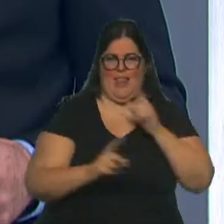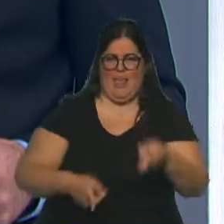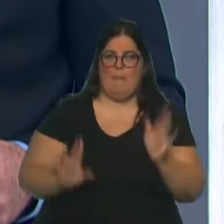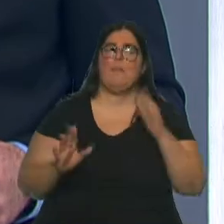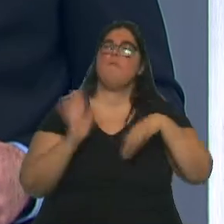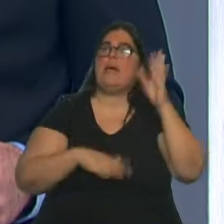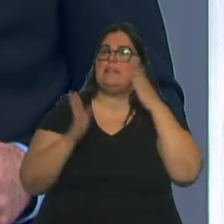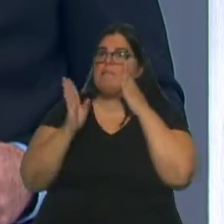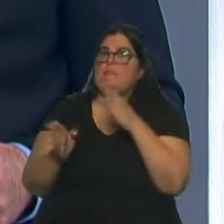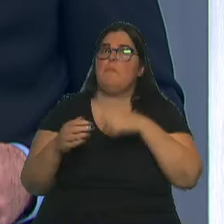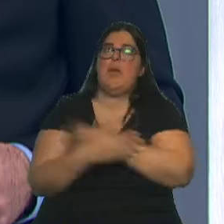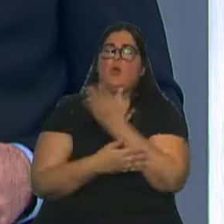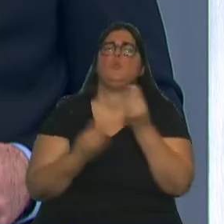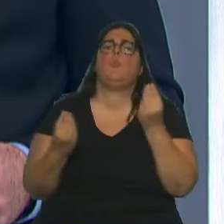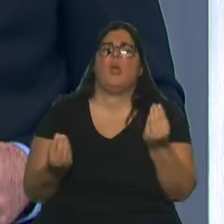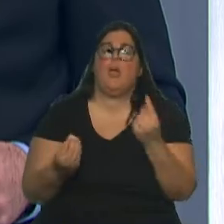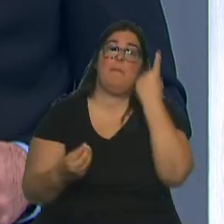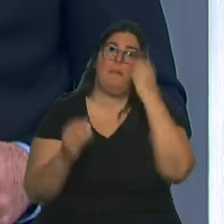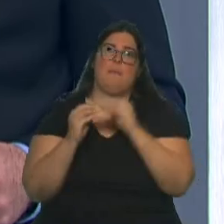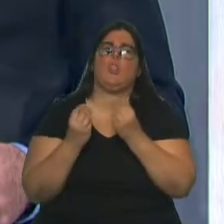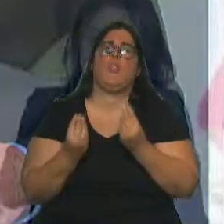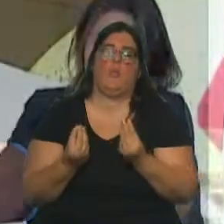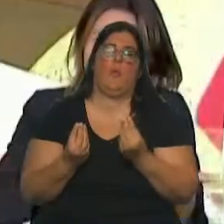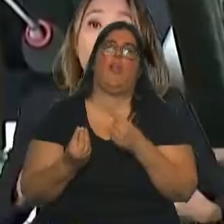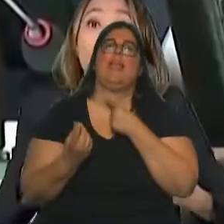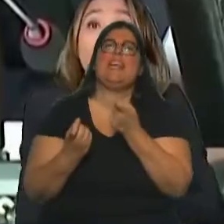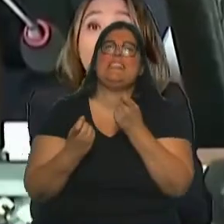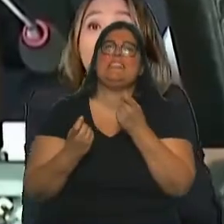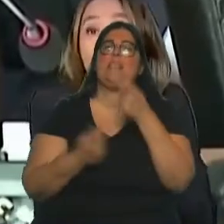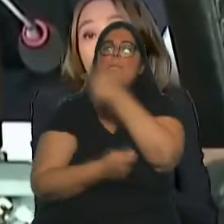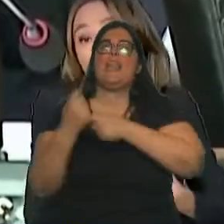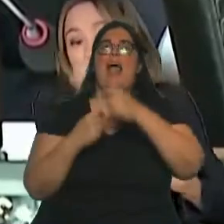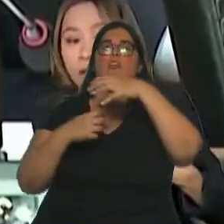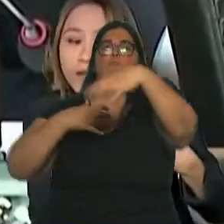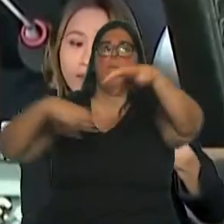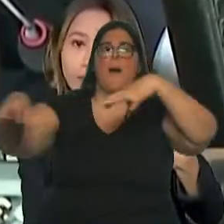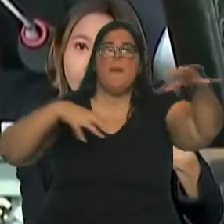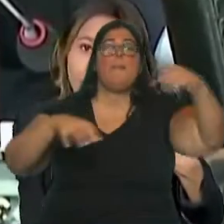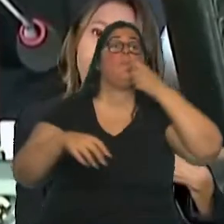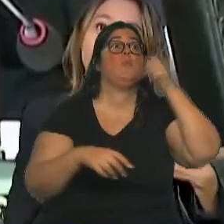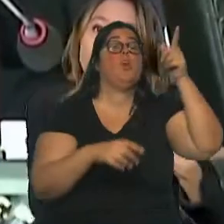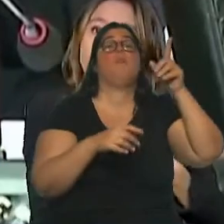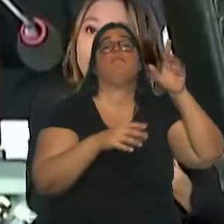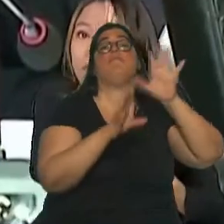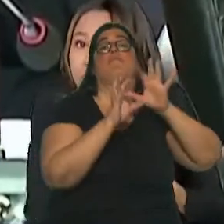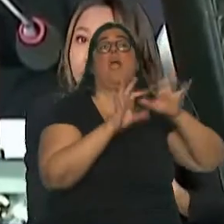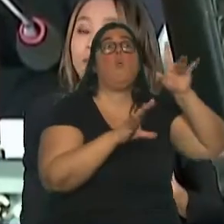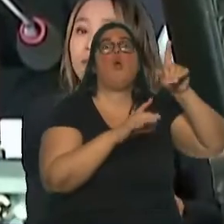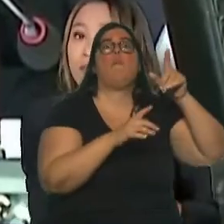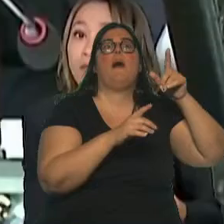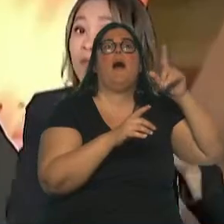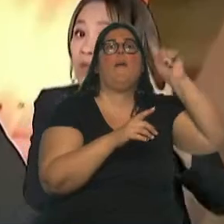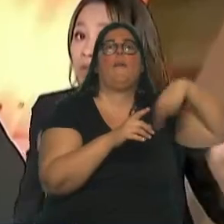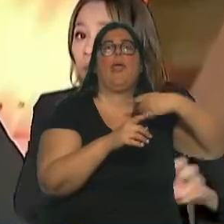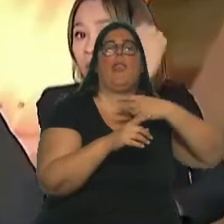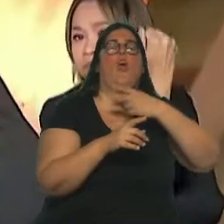varios motivos. El primero de ellos, la necesidad de diversificar mercados ante la posibilidad de una suerte de intensificación de los conflictos con